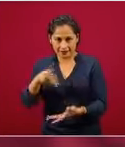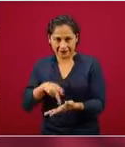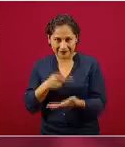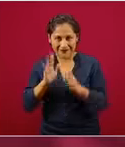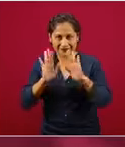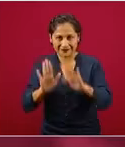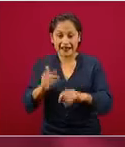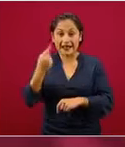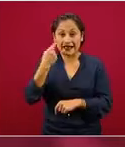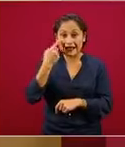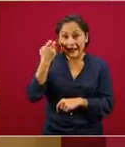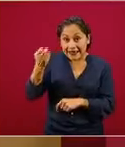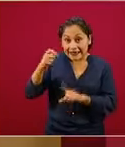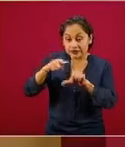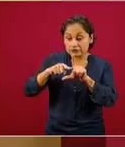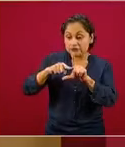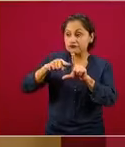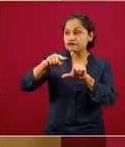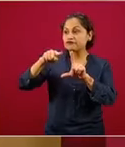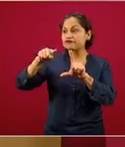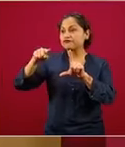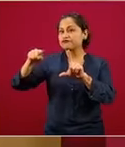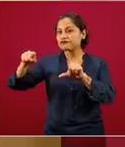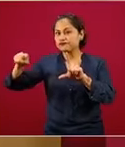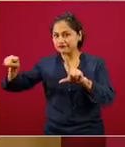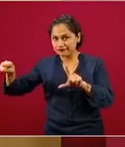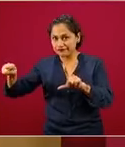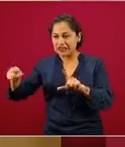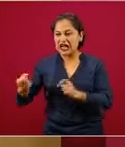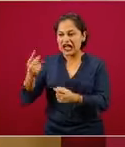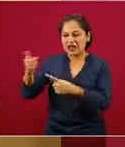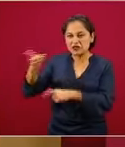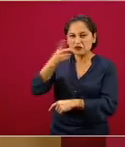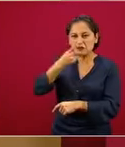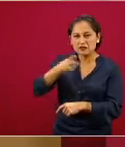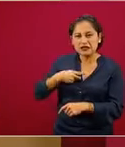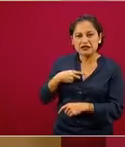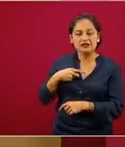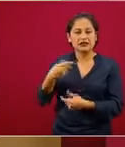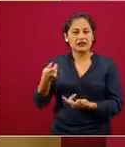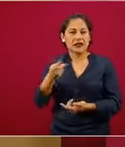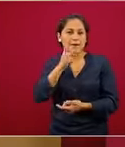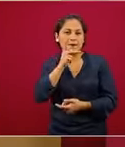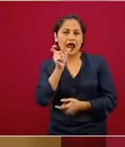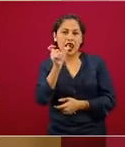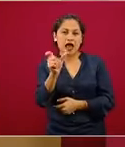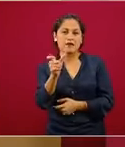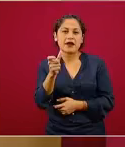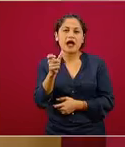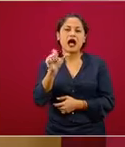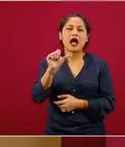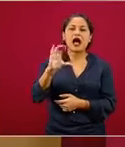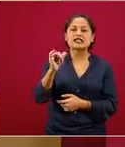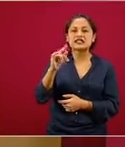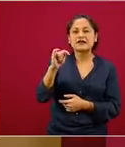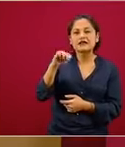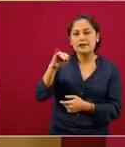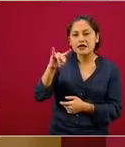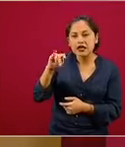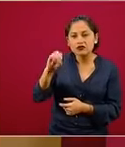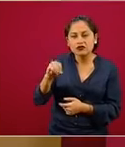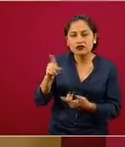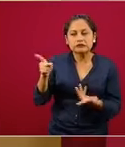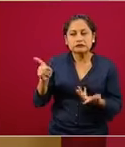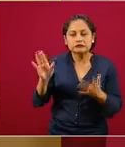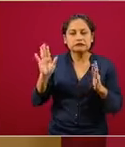curva. Por ahí alguien sugería usar el término achatamiento, que quizá era más